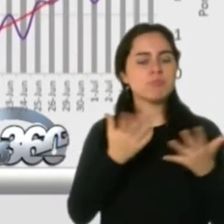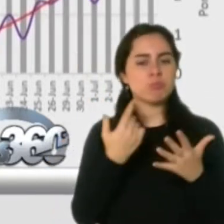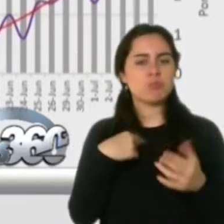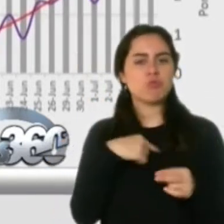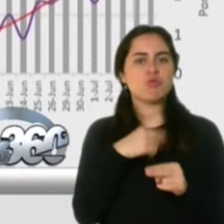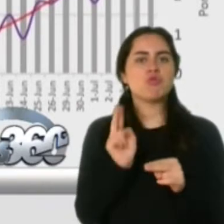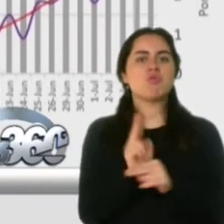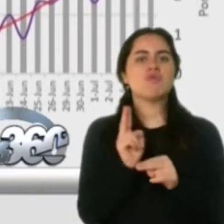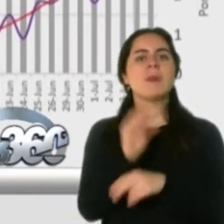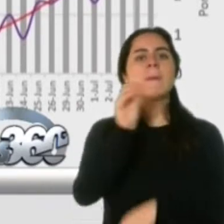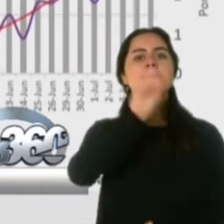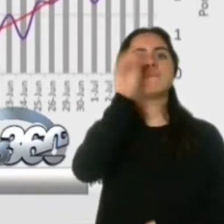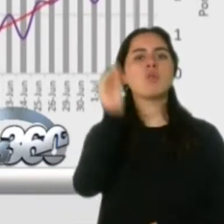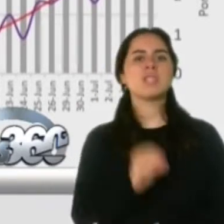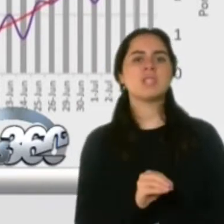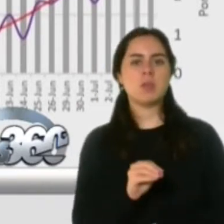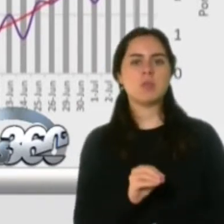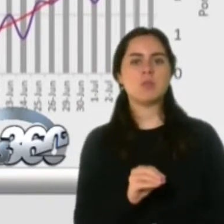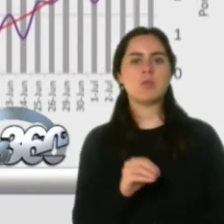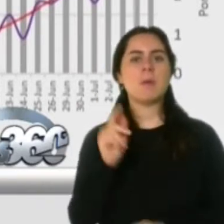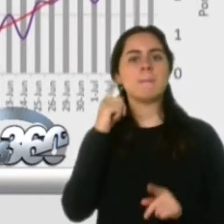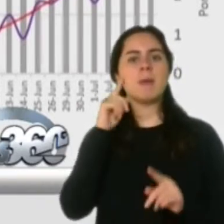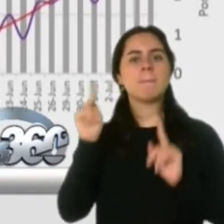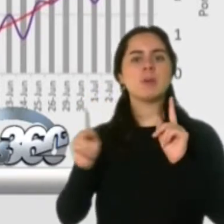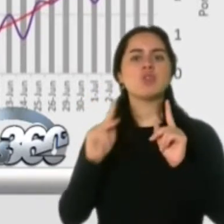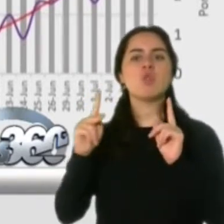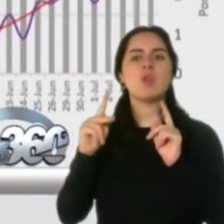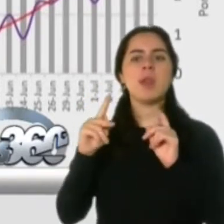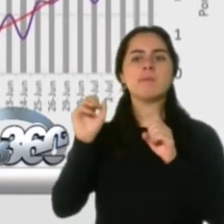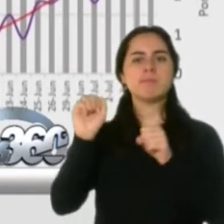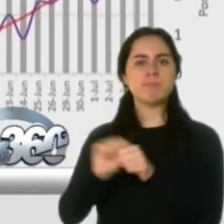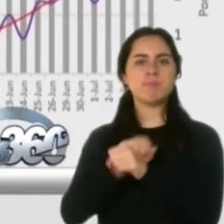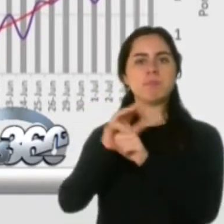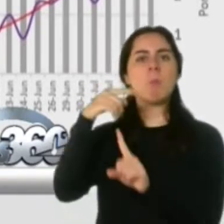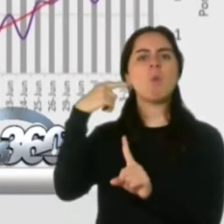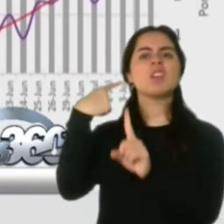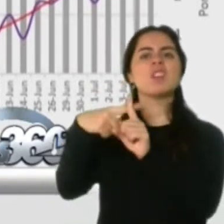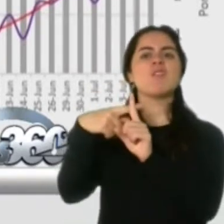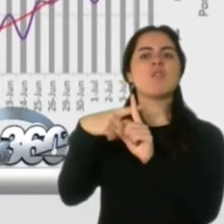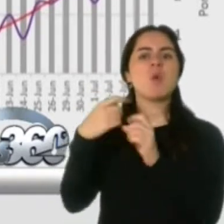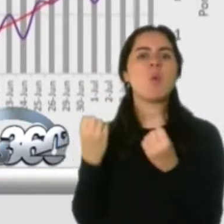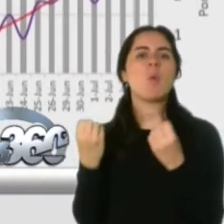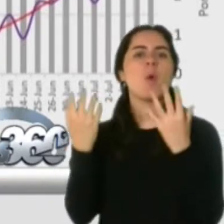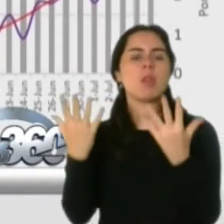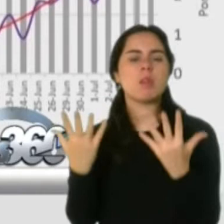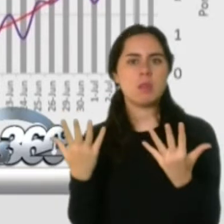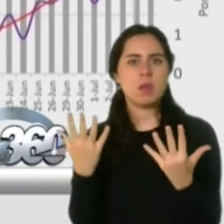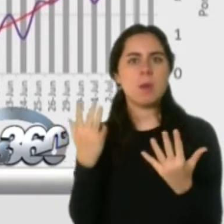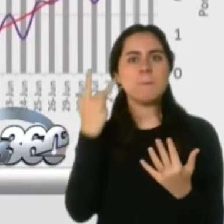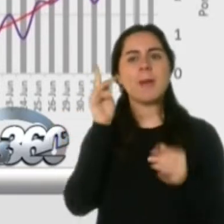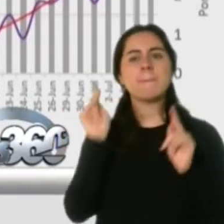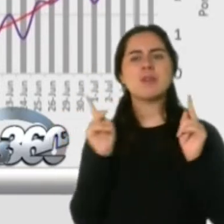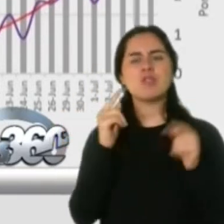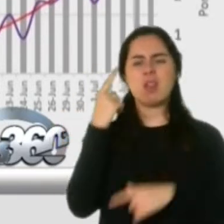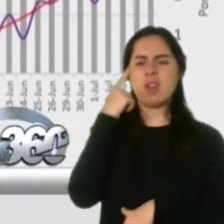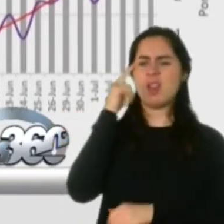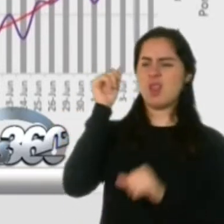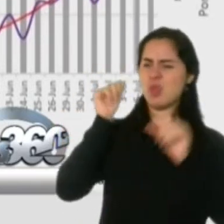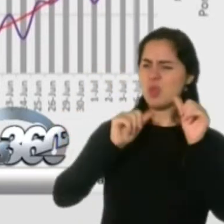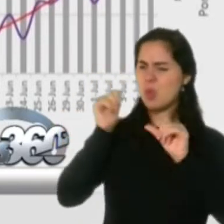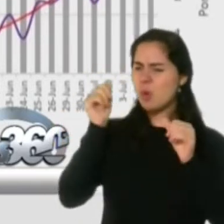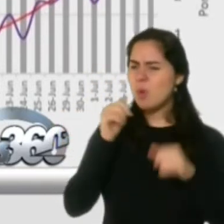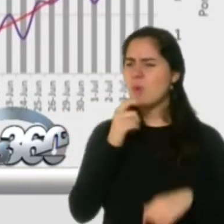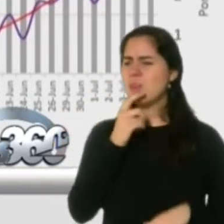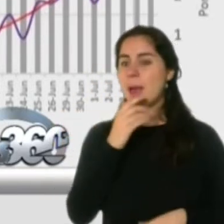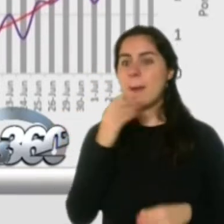utilizamos es el porciento de positividad. De las pruebas que se hacen, ¿cuántas salen positivas? Porque una de las dudas que había era, ¿estamos haciendo